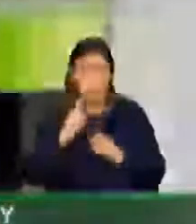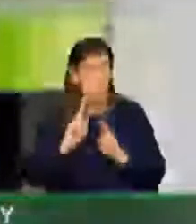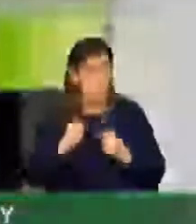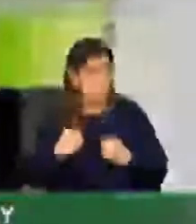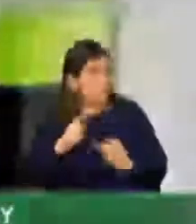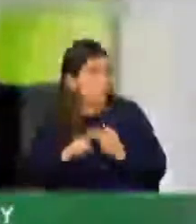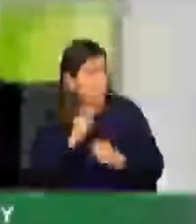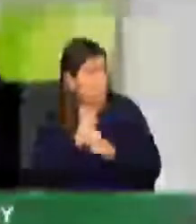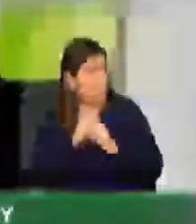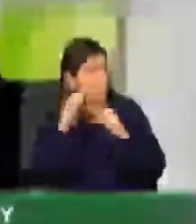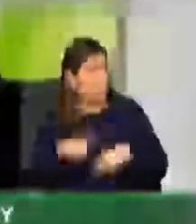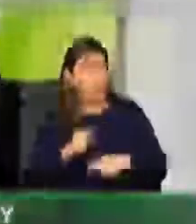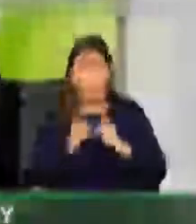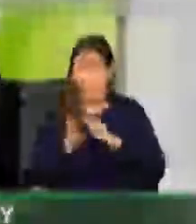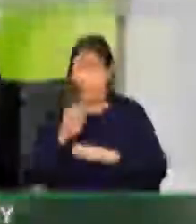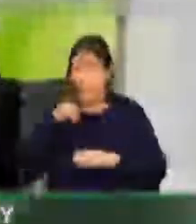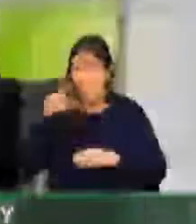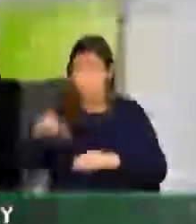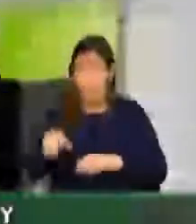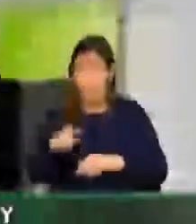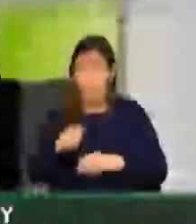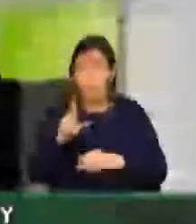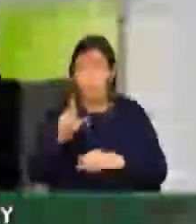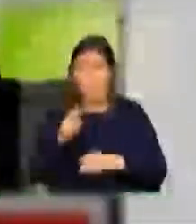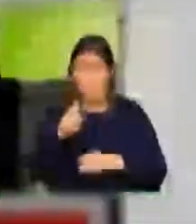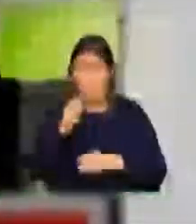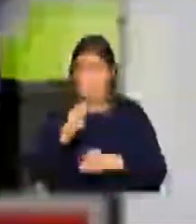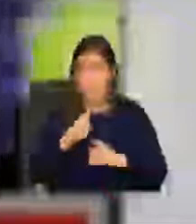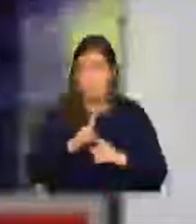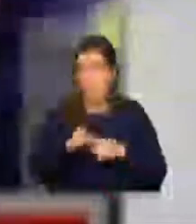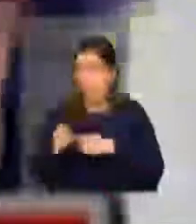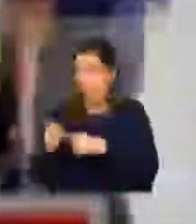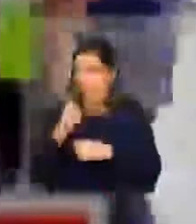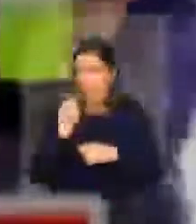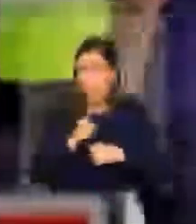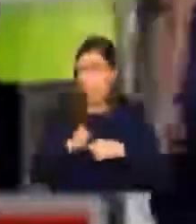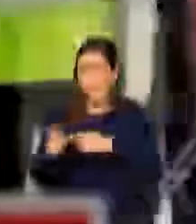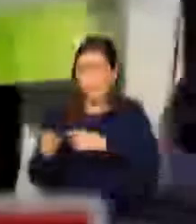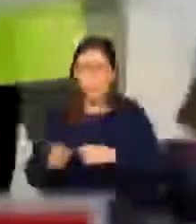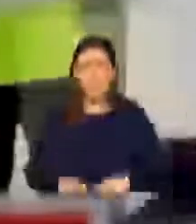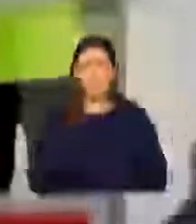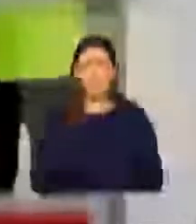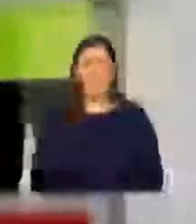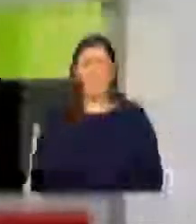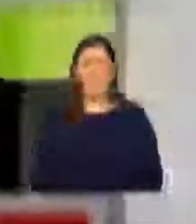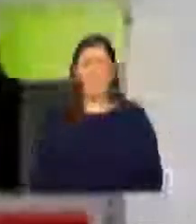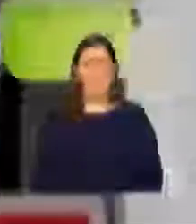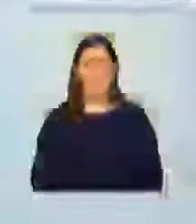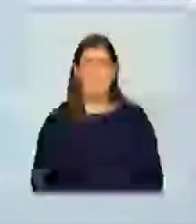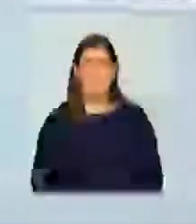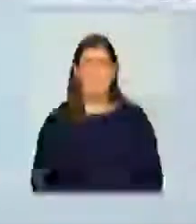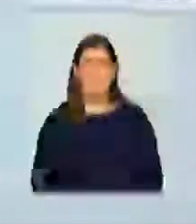el hotel. Se fue a otra parte donde hay un bebedero, pero él la siguió. Lá él intentó me agarrar y querer me puxar para el banheiro